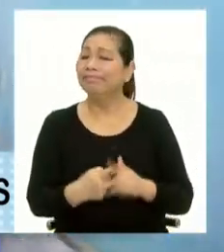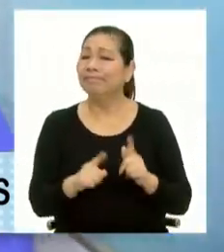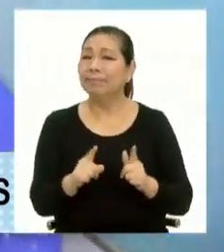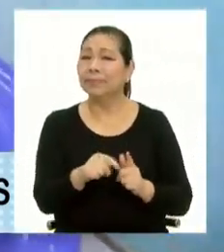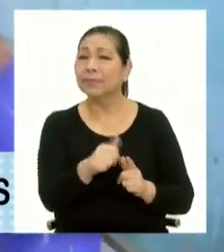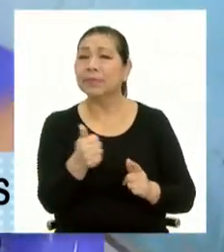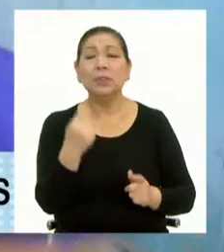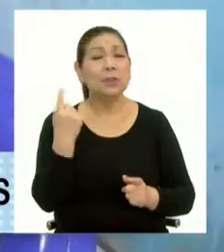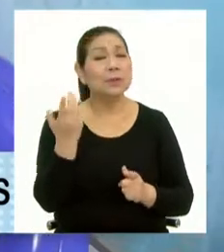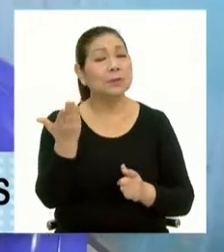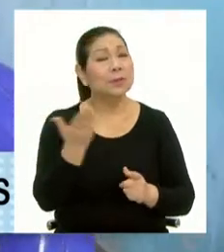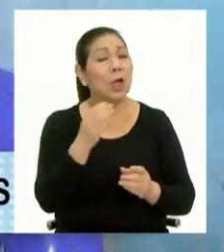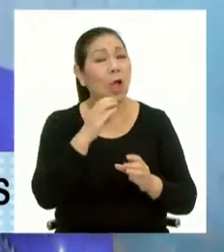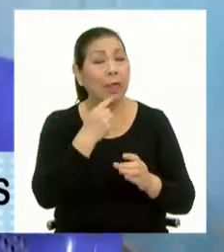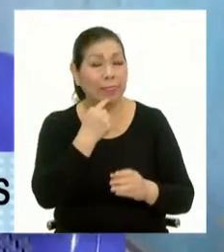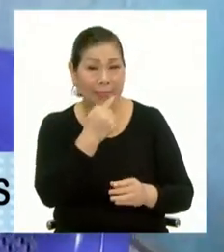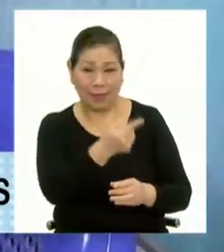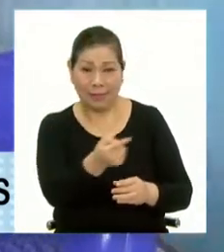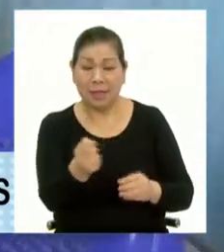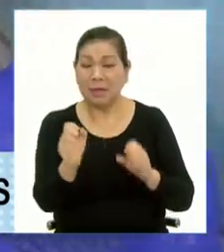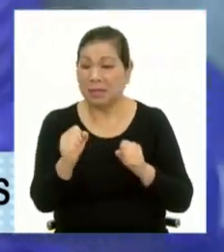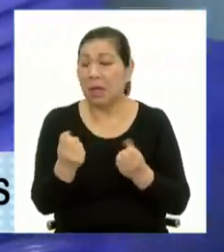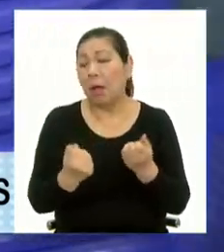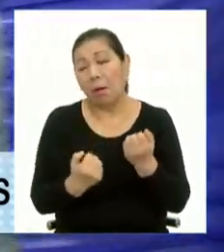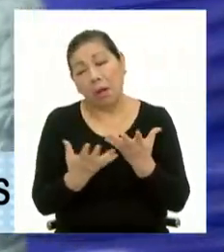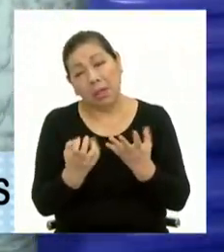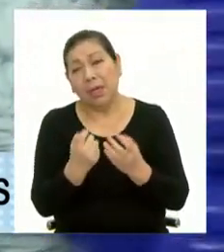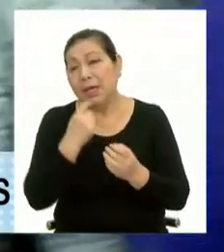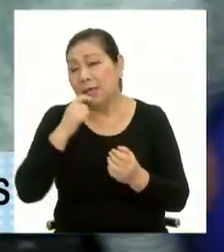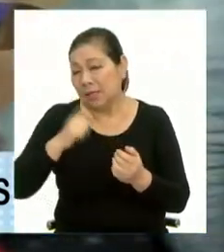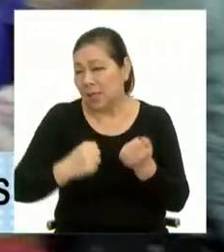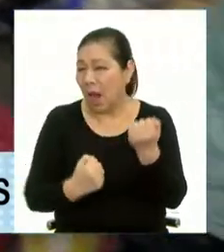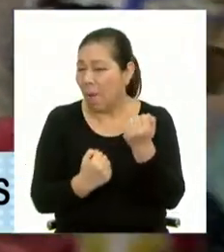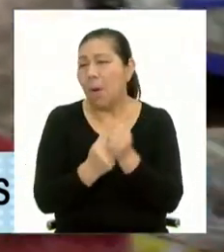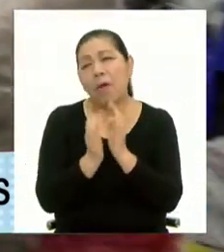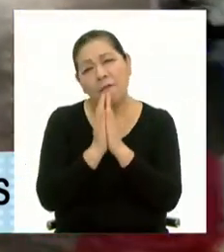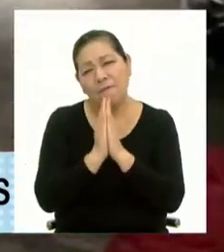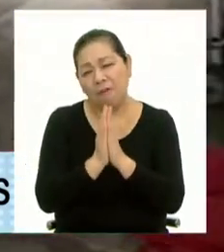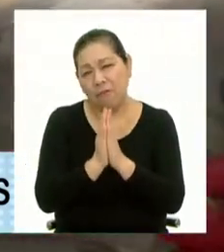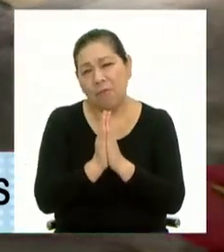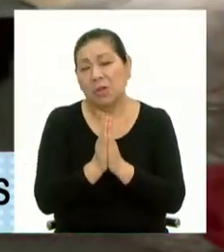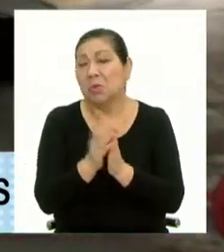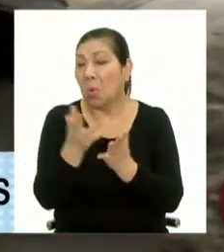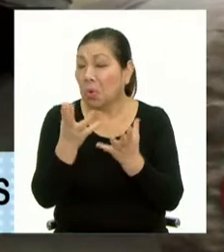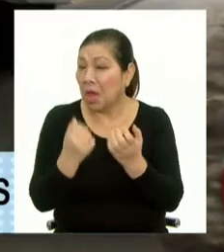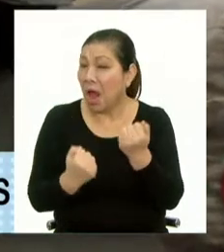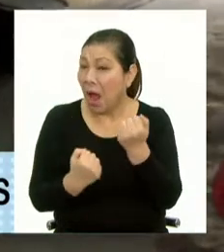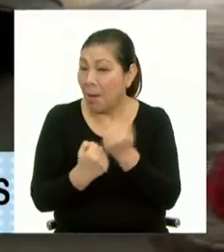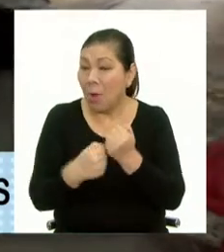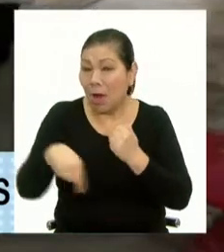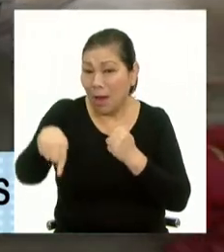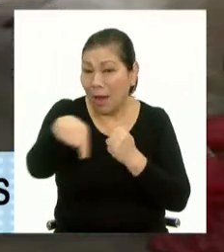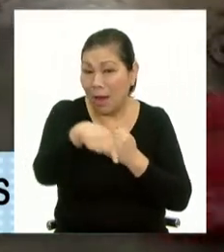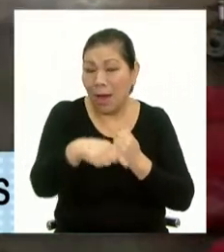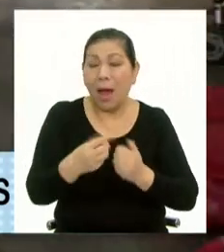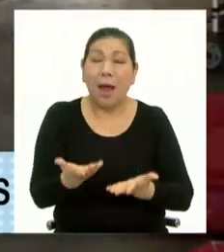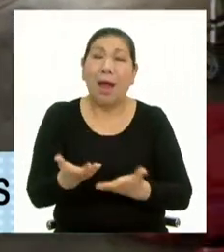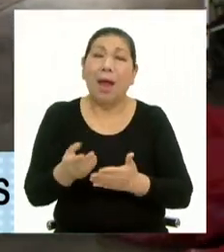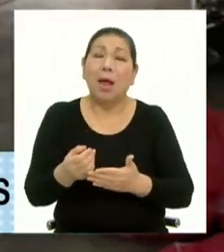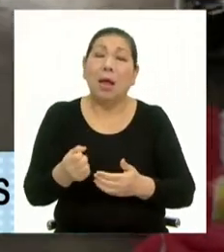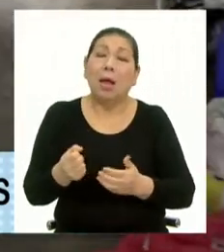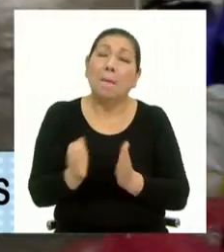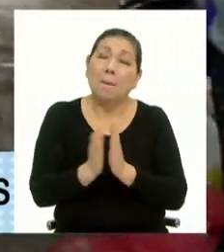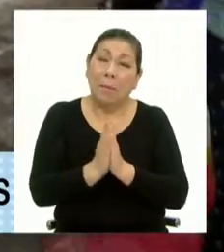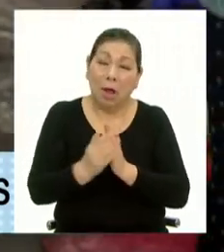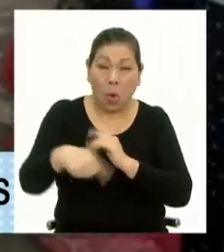Paola, solamente comunicar y aquellas personas solidarias que nos están viendo, por favor, si es que quieren colaborar justamente a la olla común,